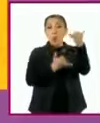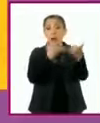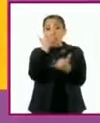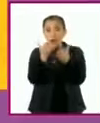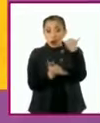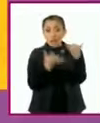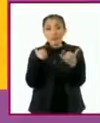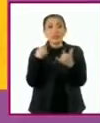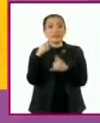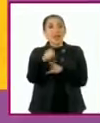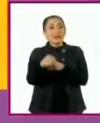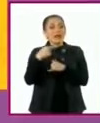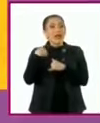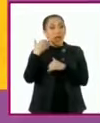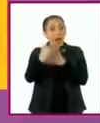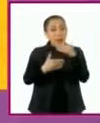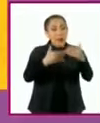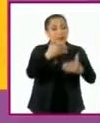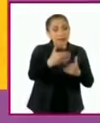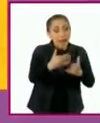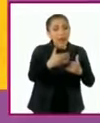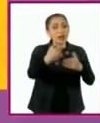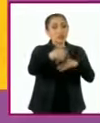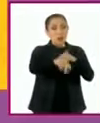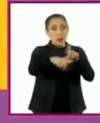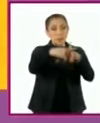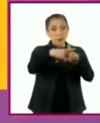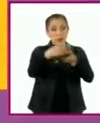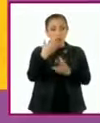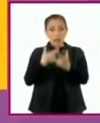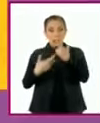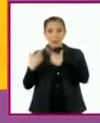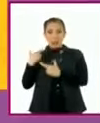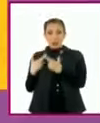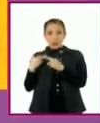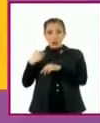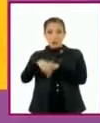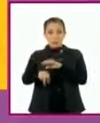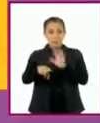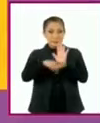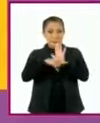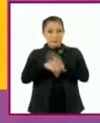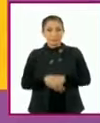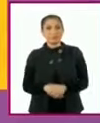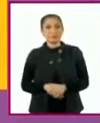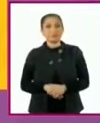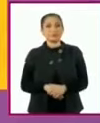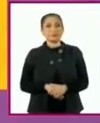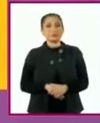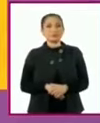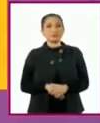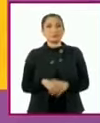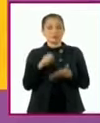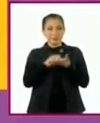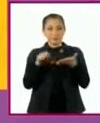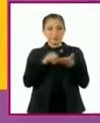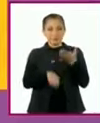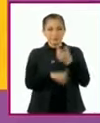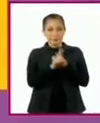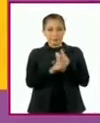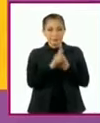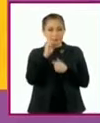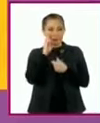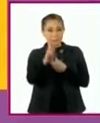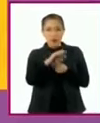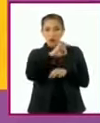donde asociamos el avanzar con números positivos y el retroceder con números negativos. Escribamos el problema